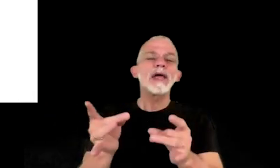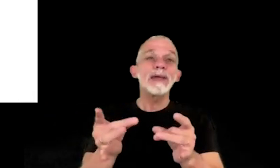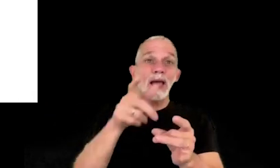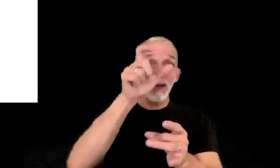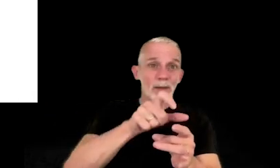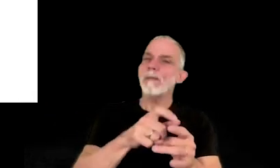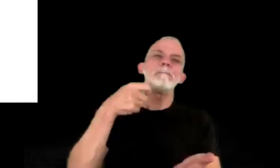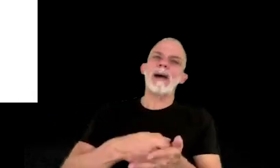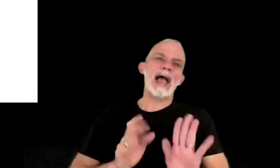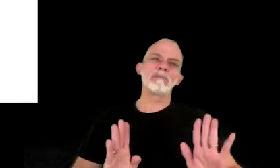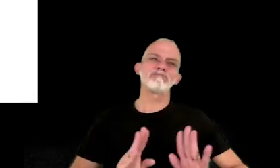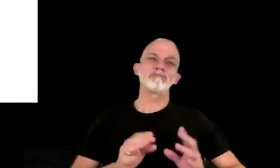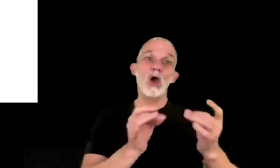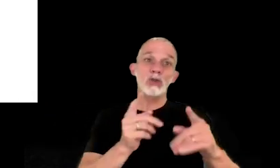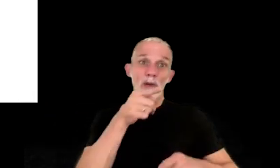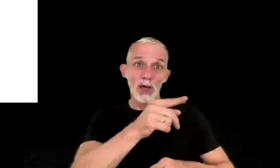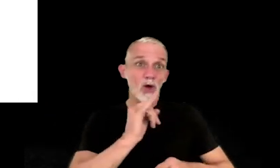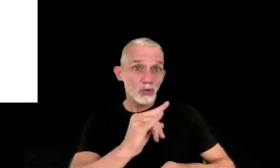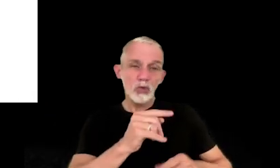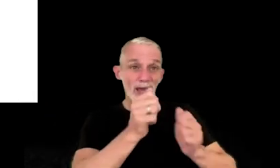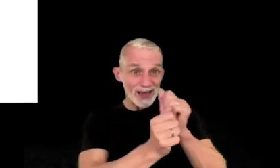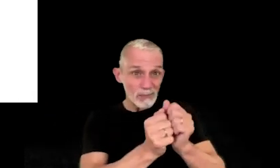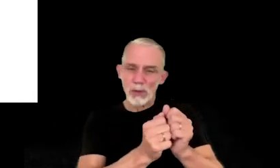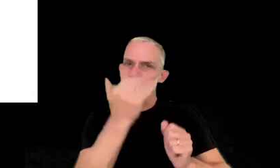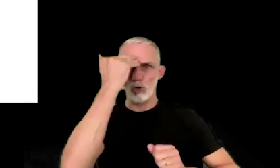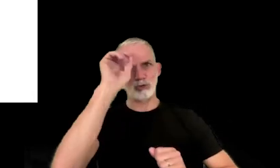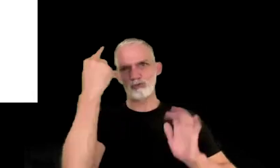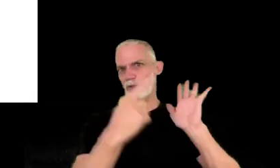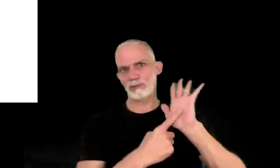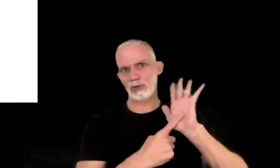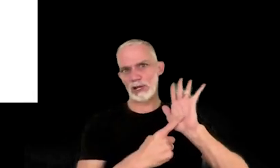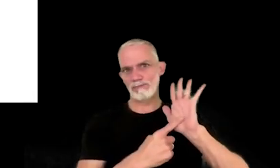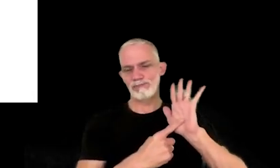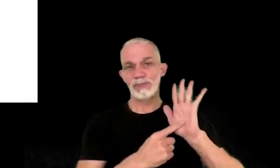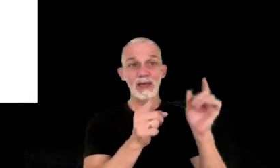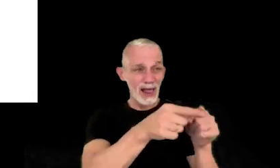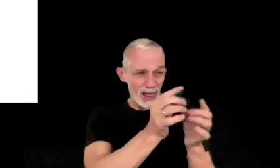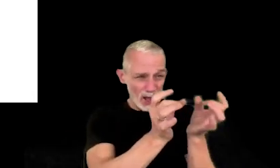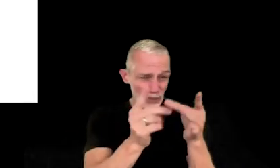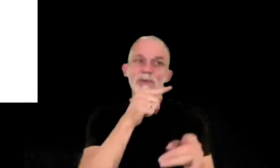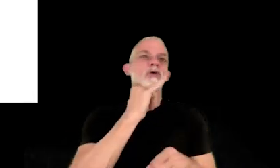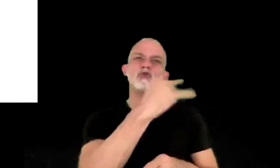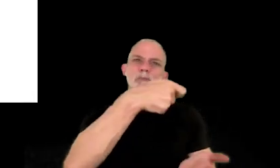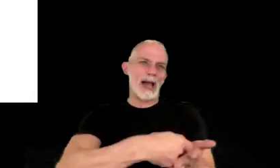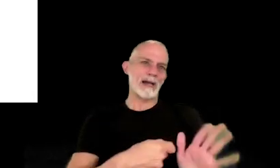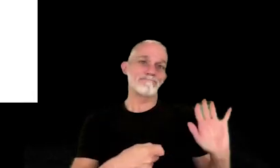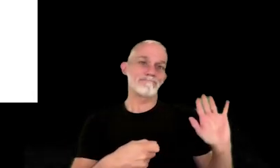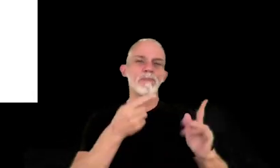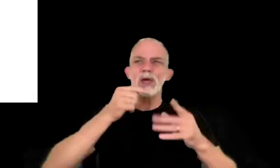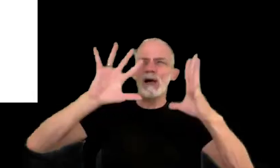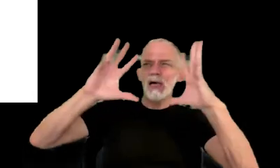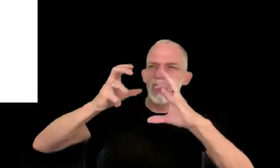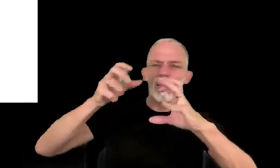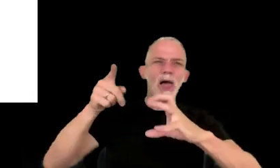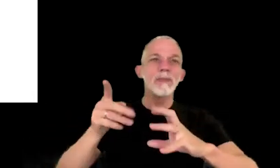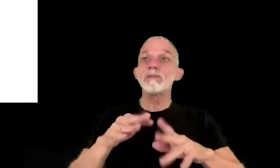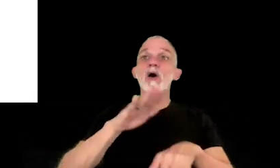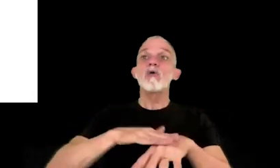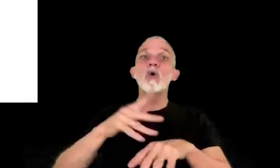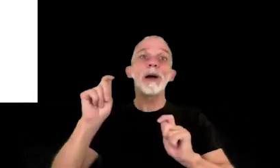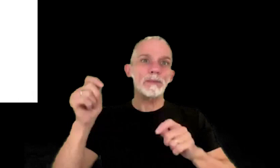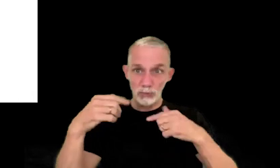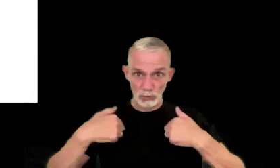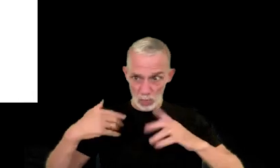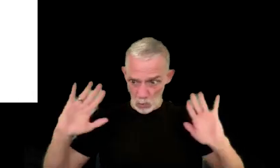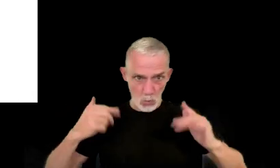Quien contamina paga ya está receptado por nuestra Constitución Nacional, en la cual si se da una situación de deterioro ambiental hay que buscar al responsable para